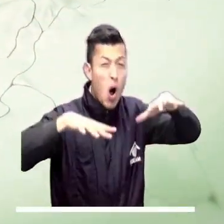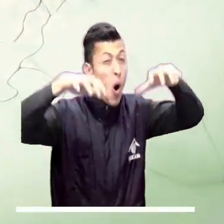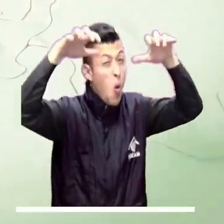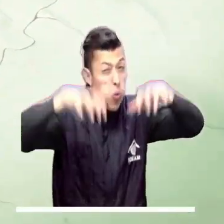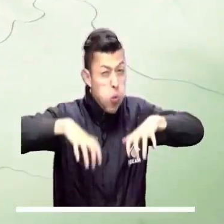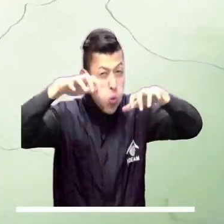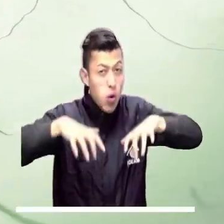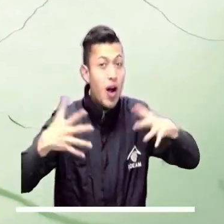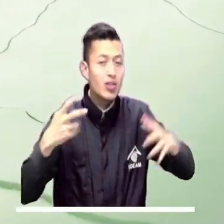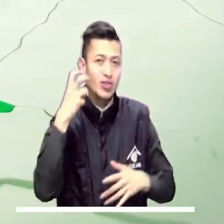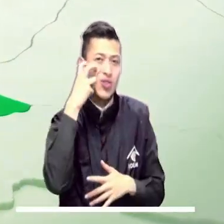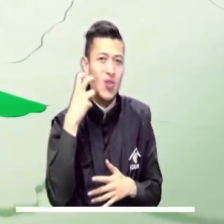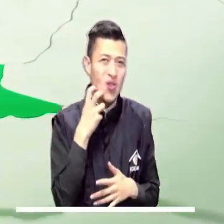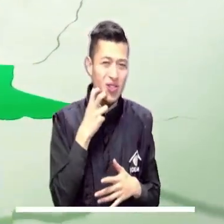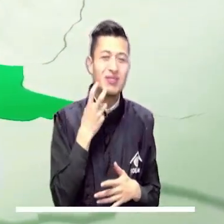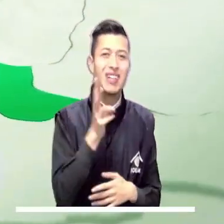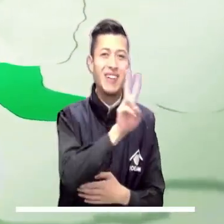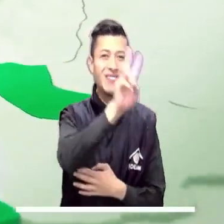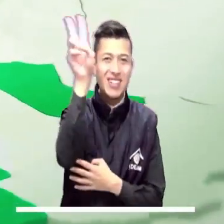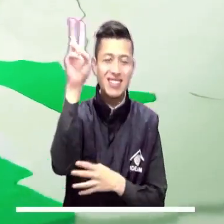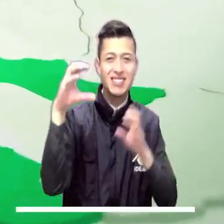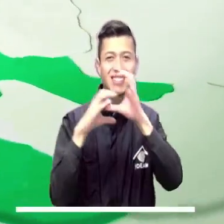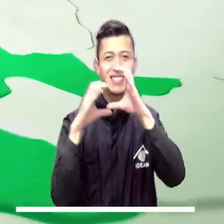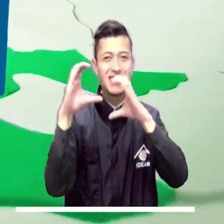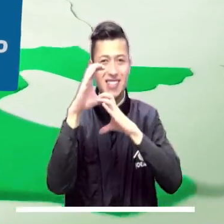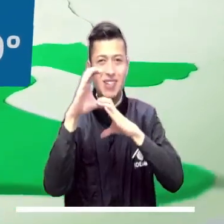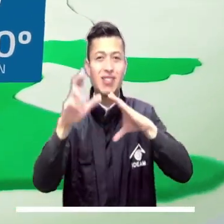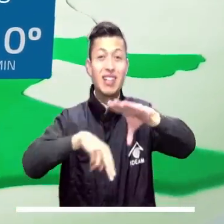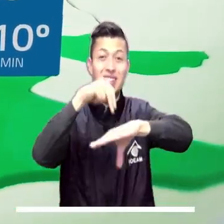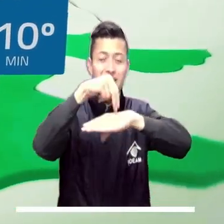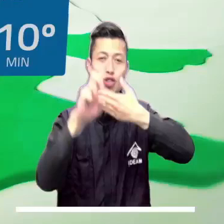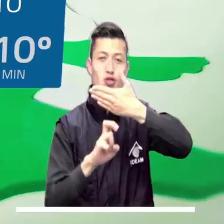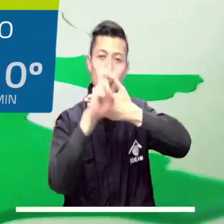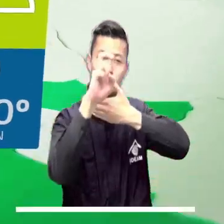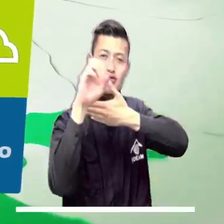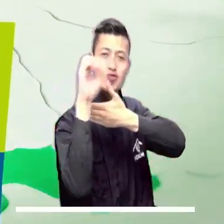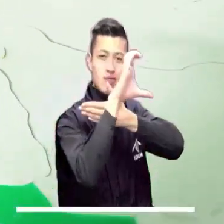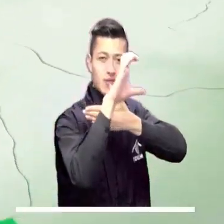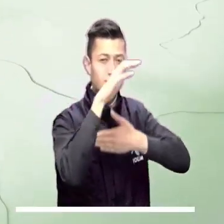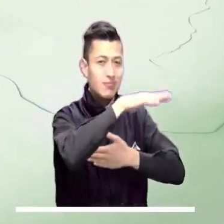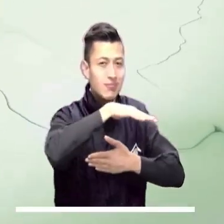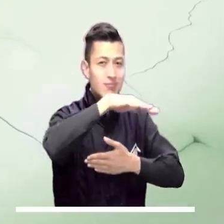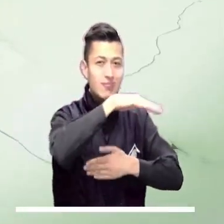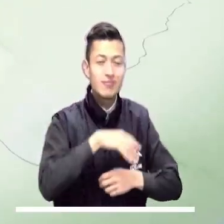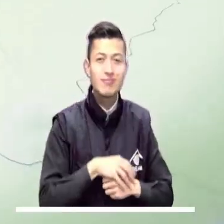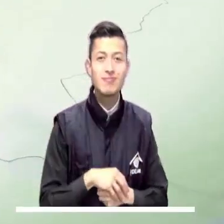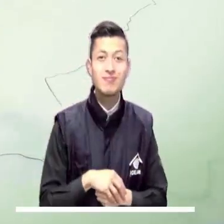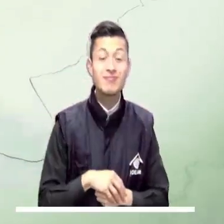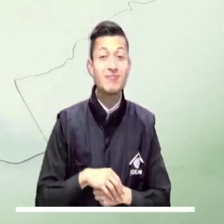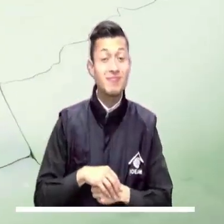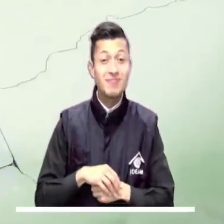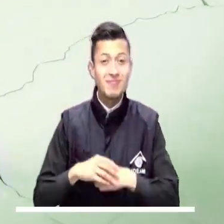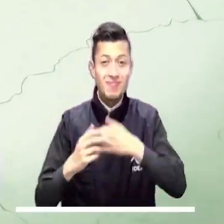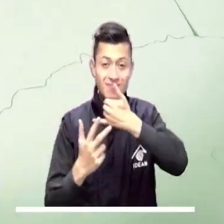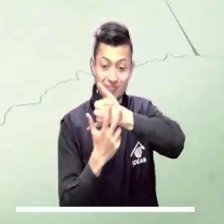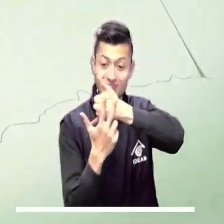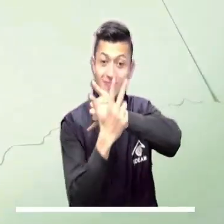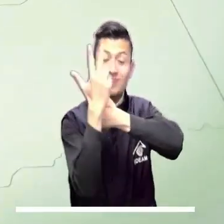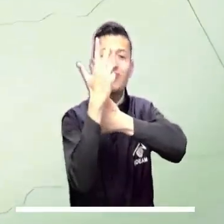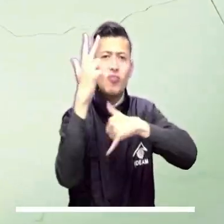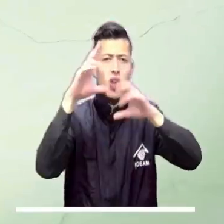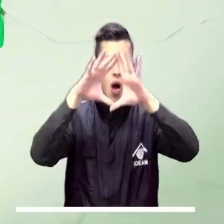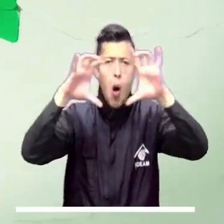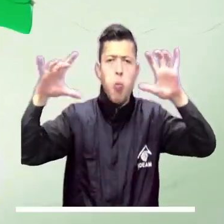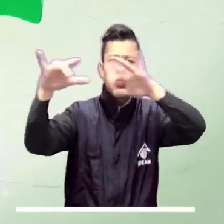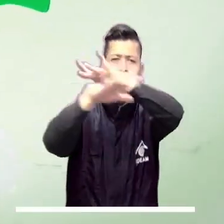recibir nubosidad variada acompañada de posibles tormentas sobre Chocó, Valle del Cauca, Cauca y noroccidente de Nariño.